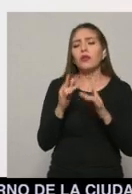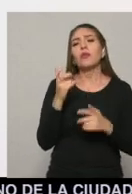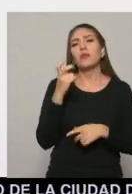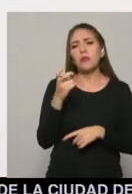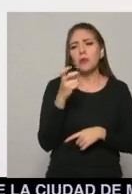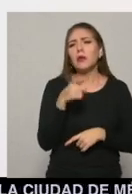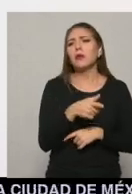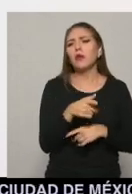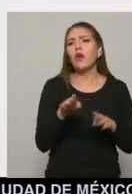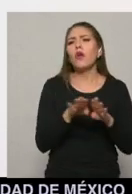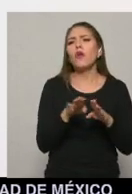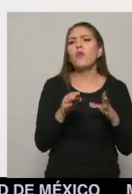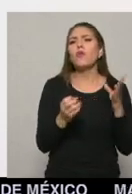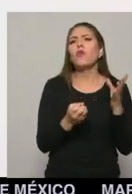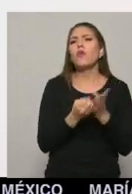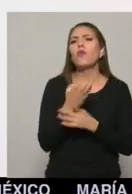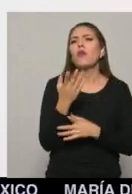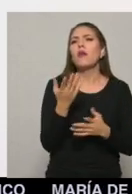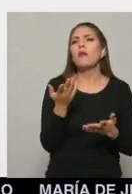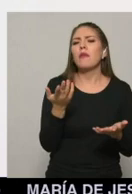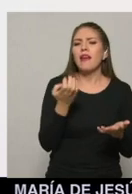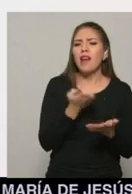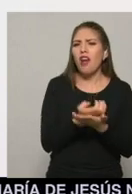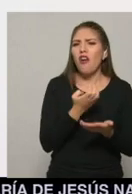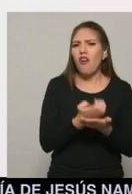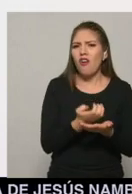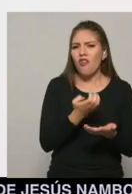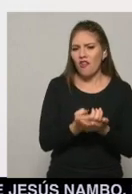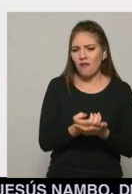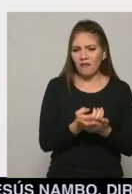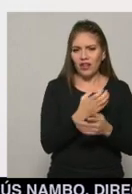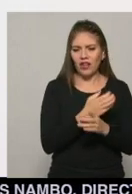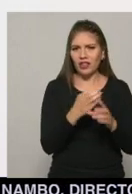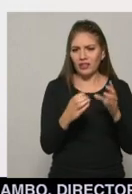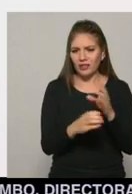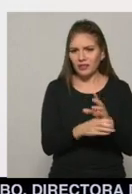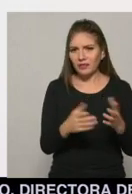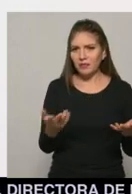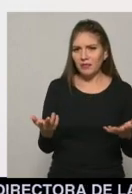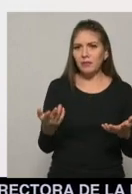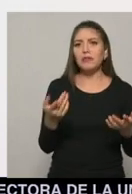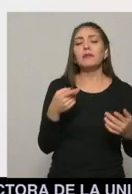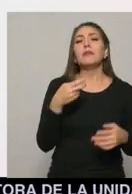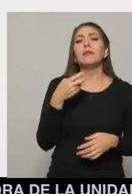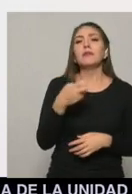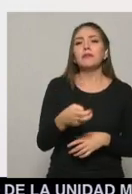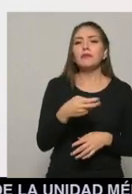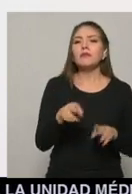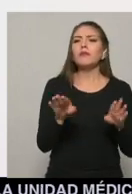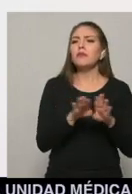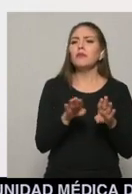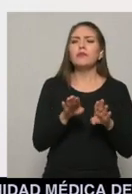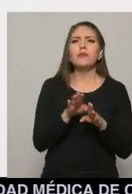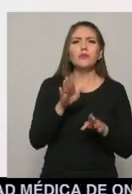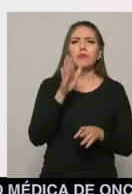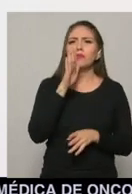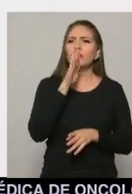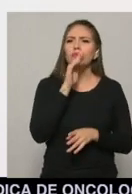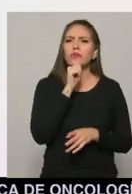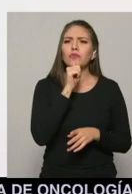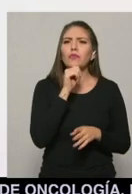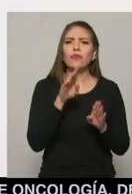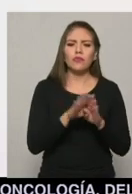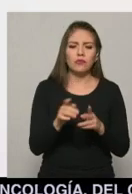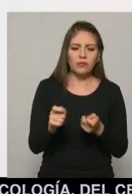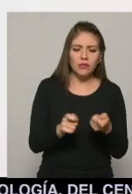nueva economía, venden servicios intangibles y pues como tú mencionas, han sido disruptivas, no se les puede regular